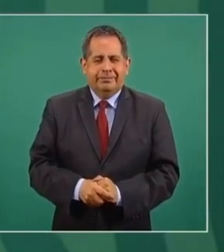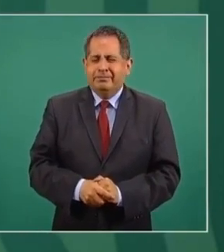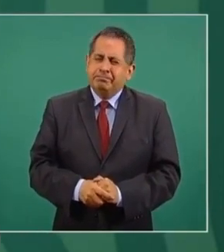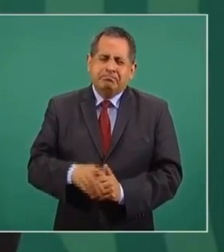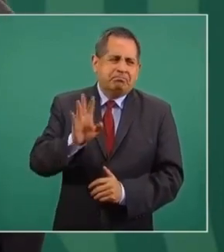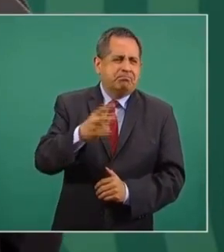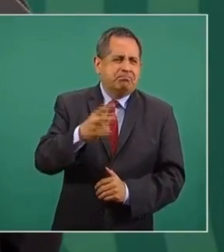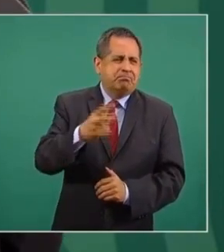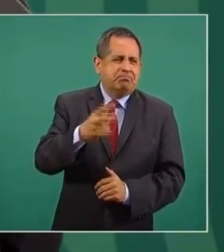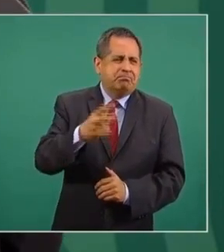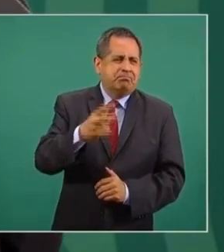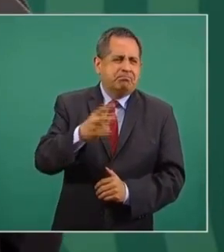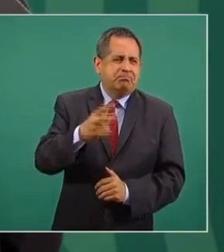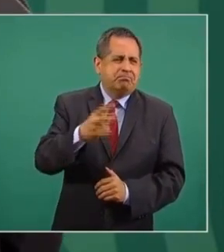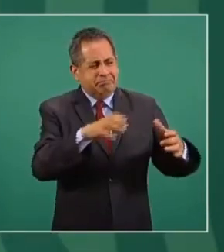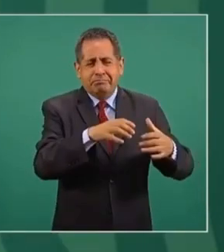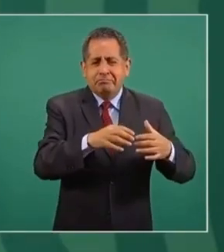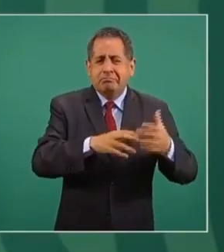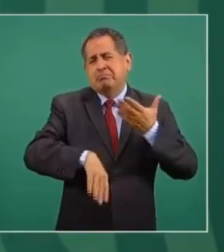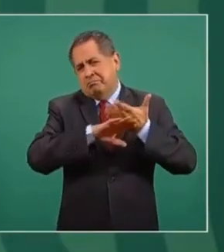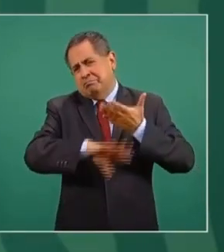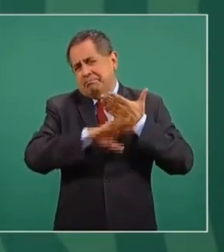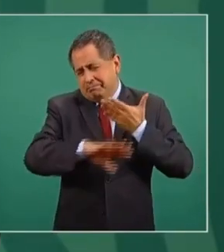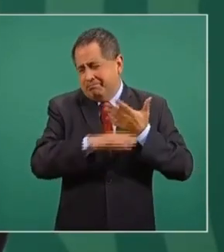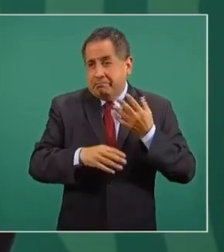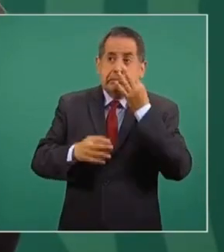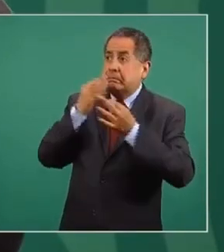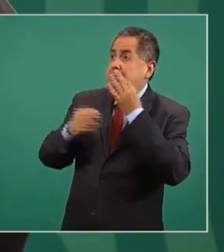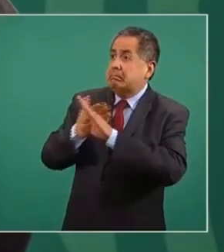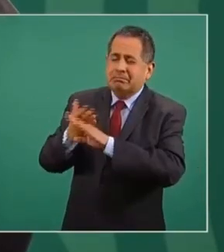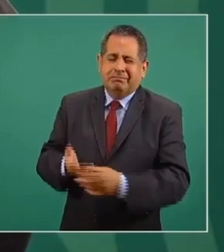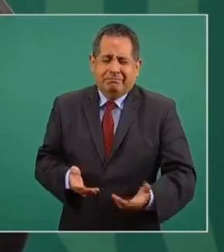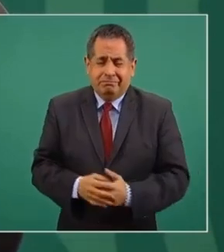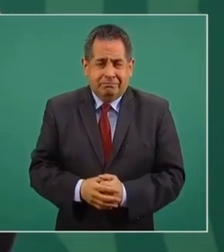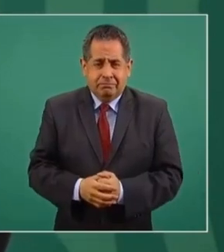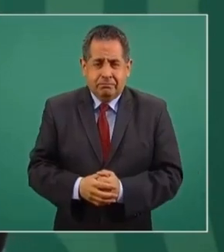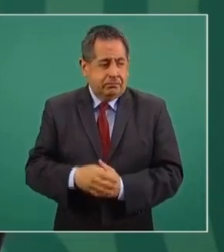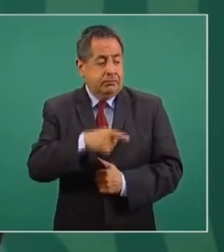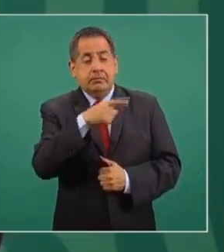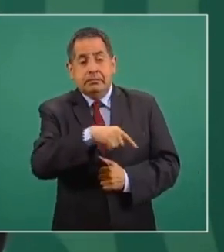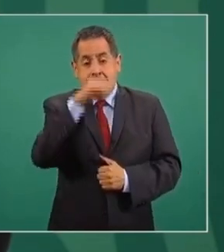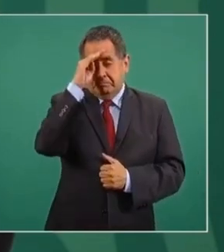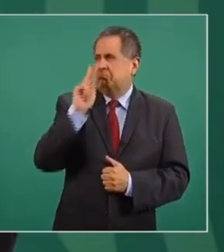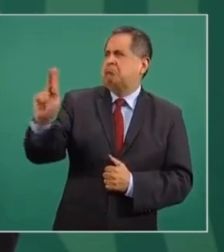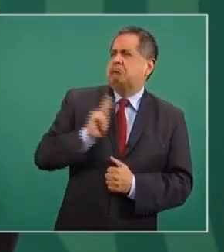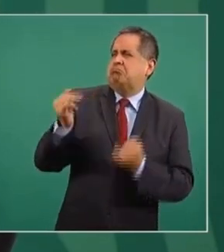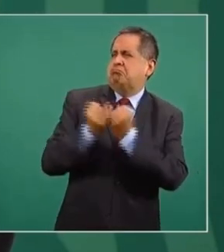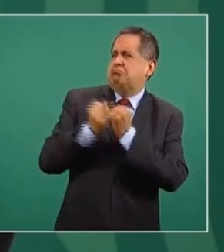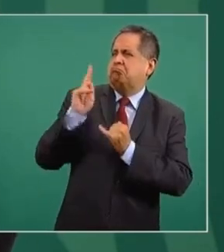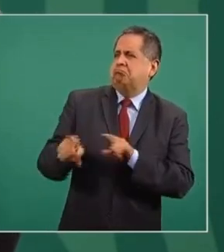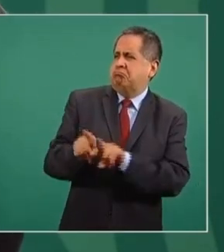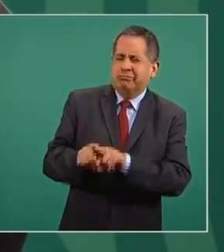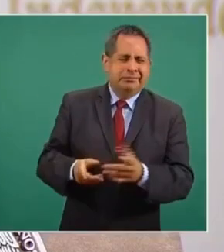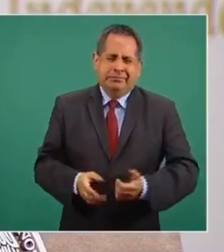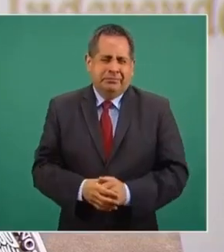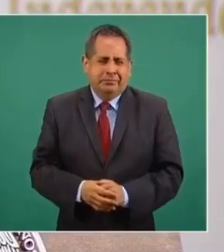esto tiene que ver con la campaña en contra nuestra, ¿no? Cree el León que todos somos peludos.